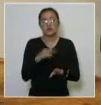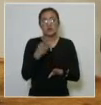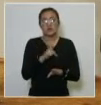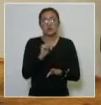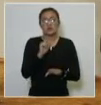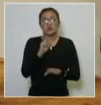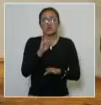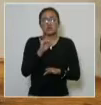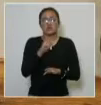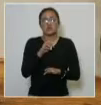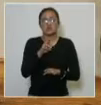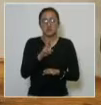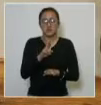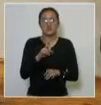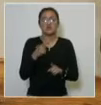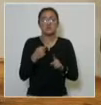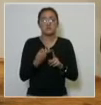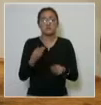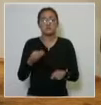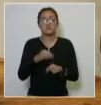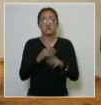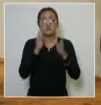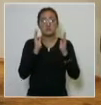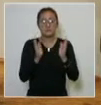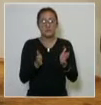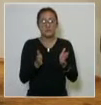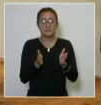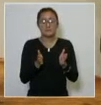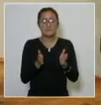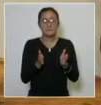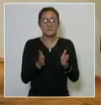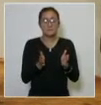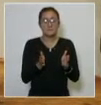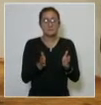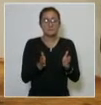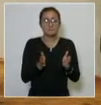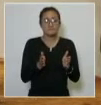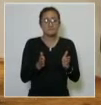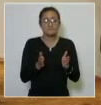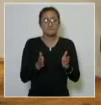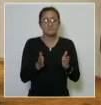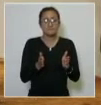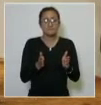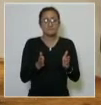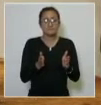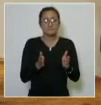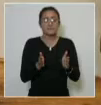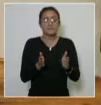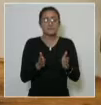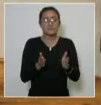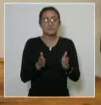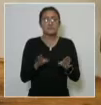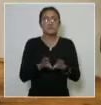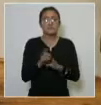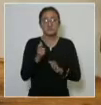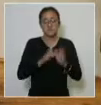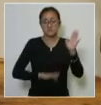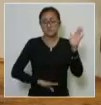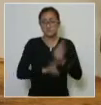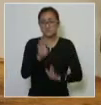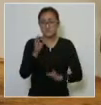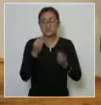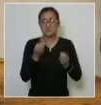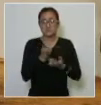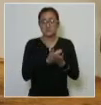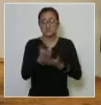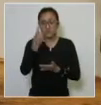los auditores externos que les impusieron les imponían honorarios altísimos,